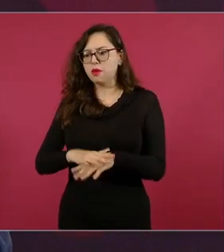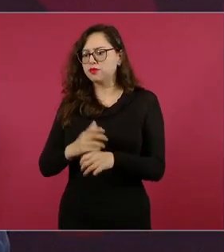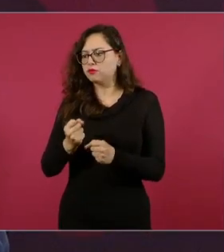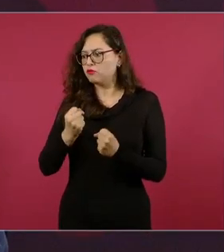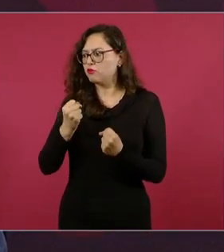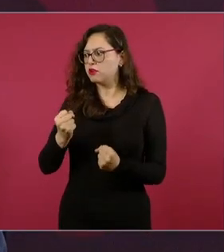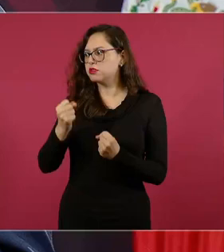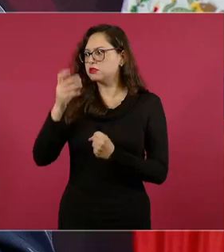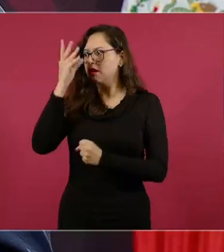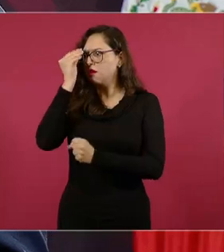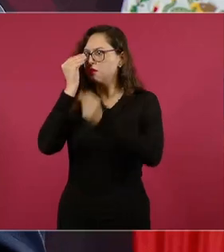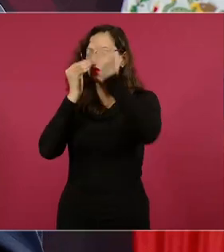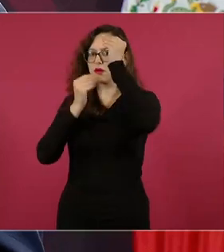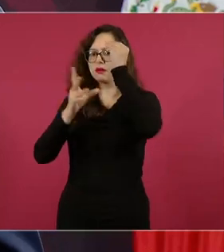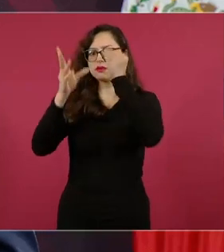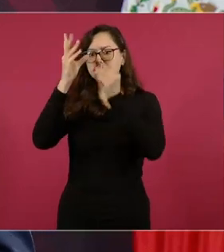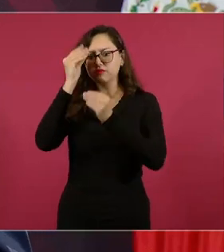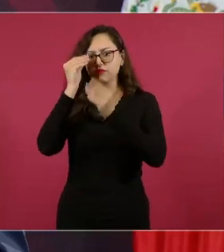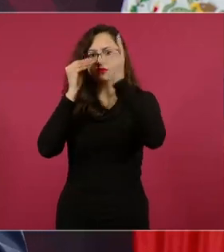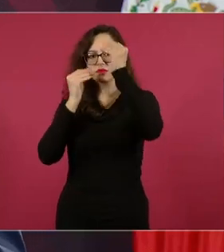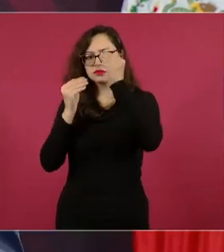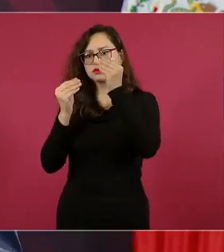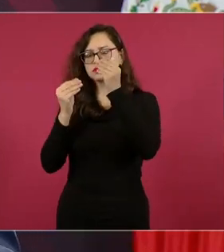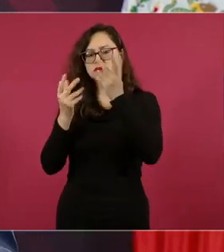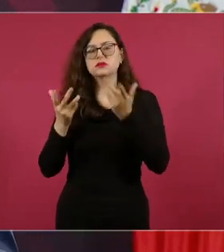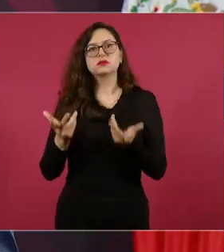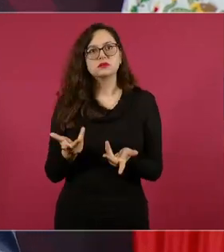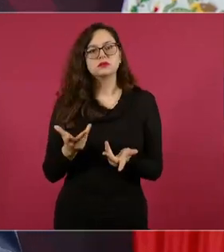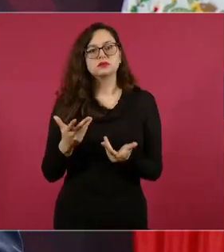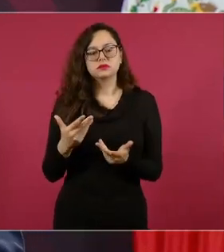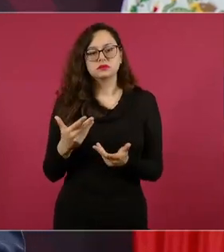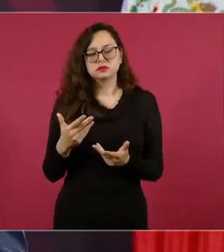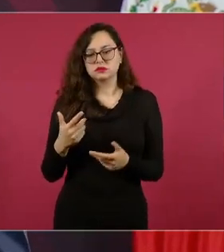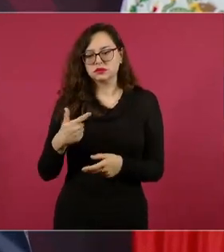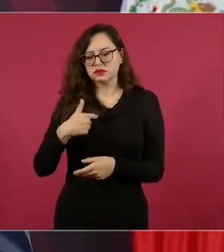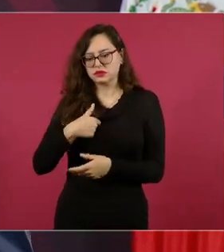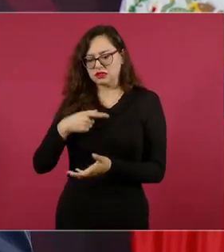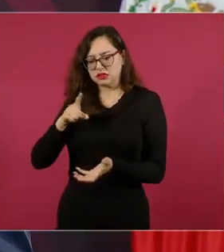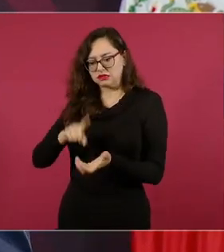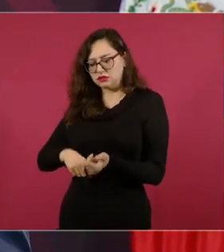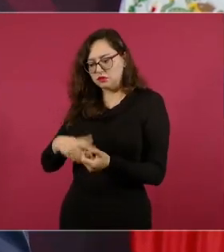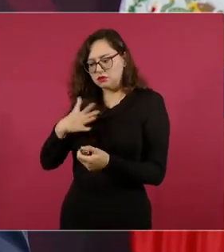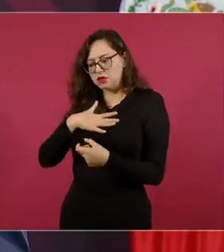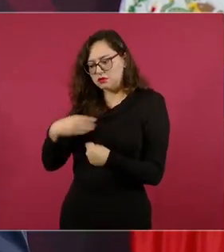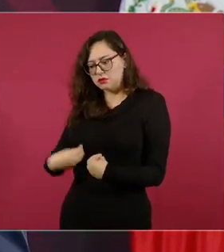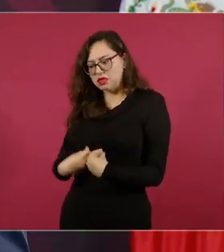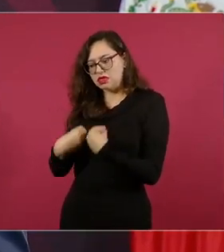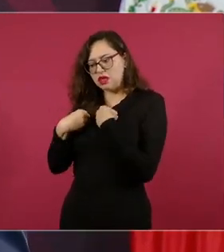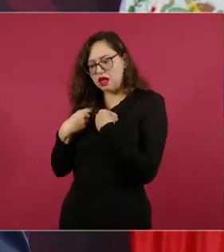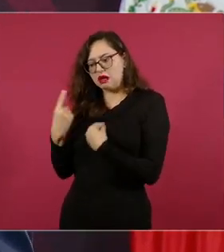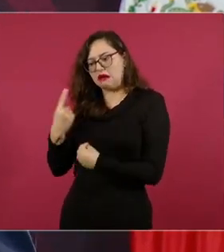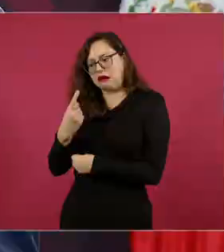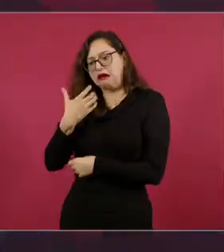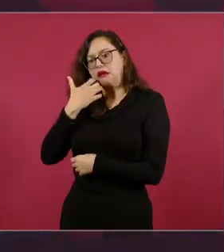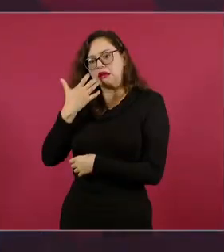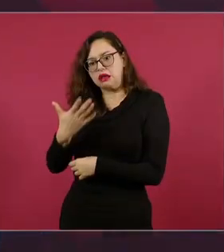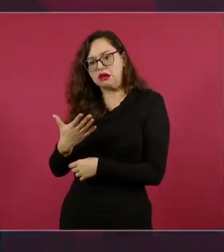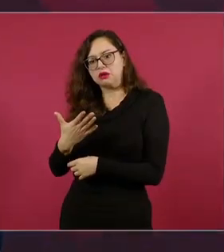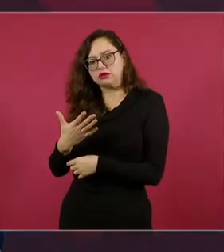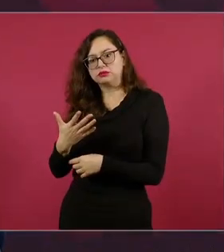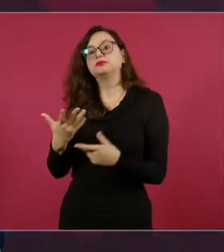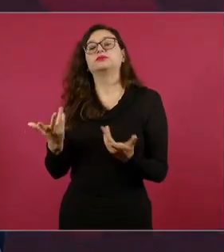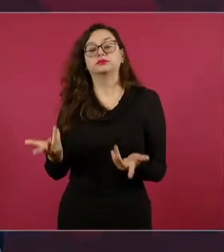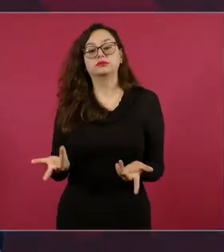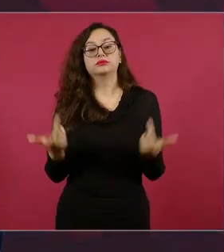y va uno definiendo lo que se busca en la vida. Entonces, las maestras,